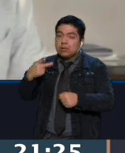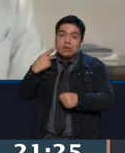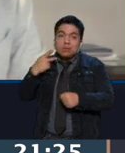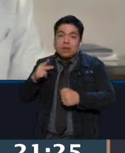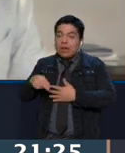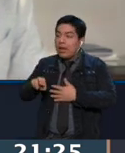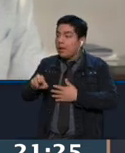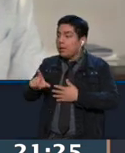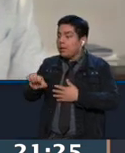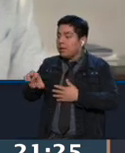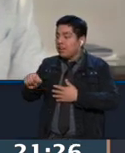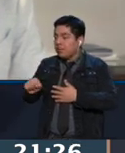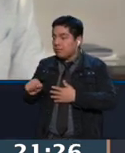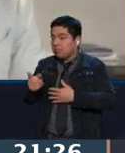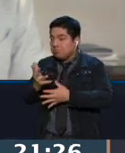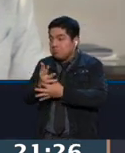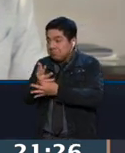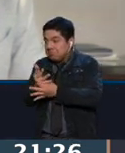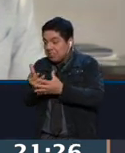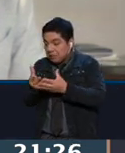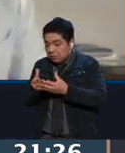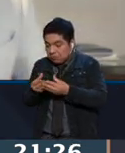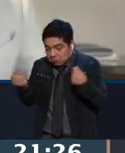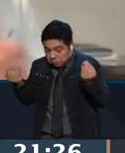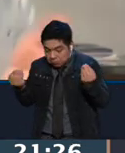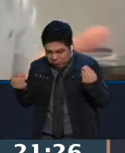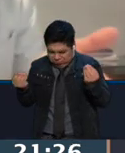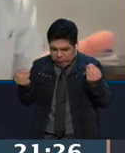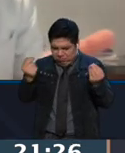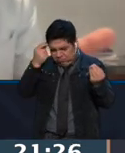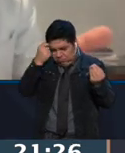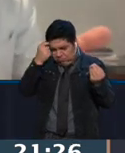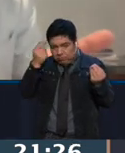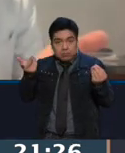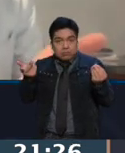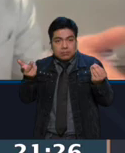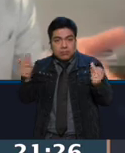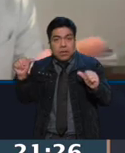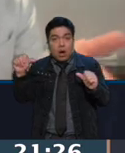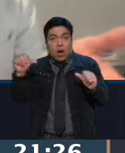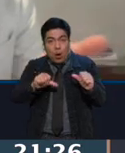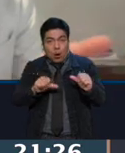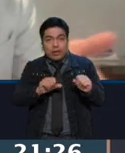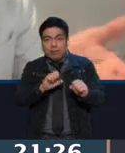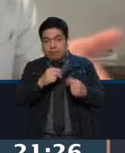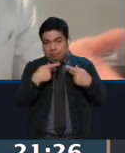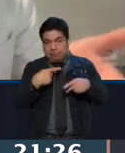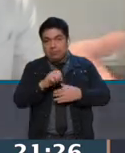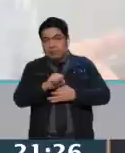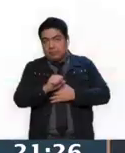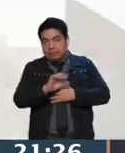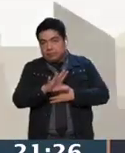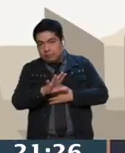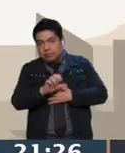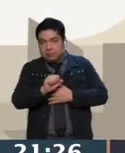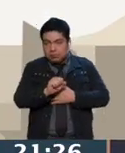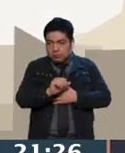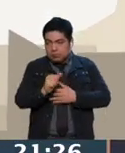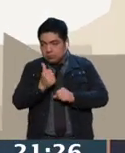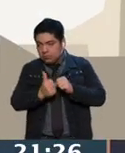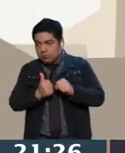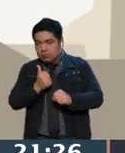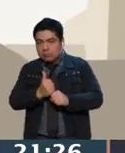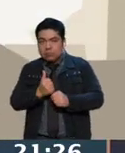dice que no existen, pero bueno. Así es, hoy mismo personas de 60 años, 65 años